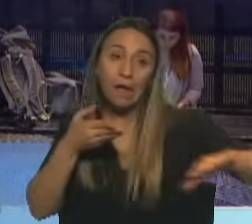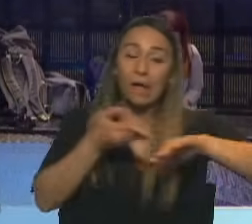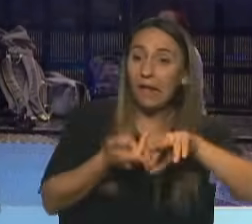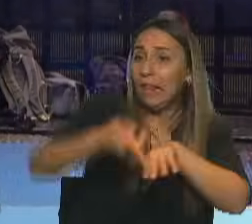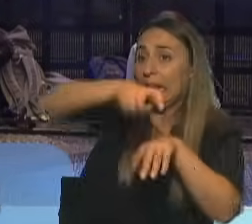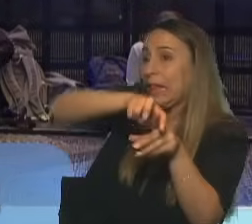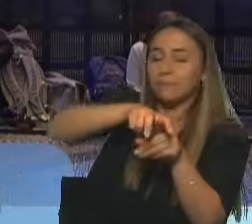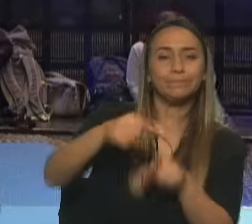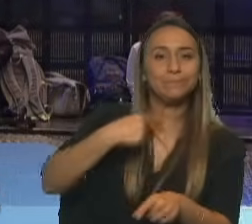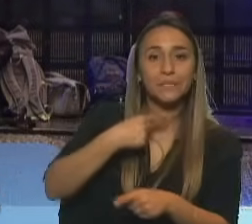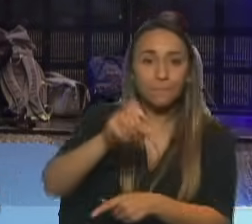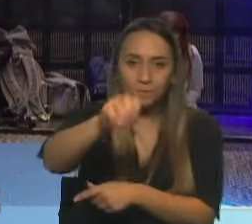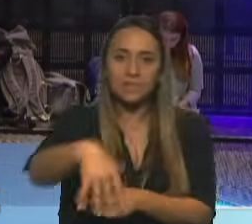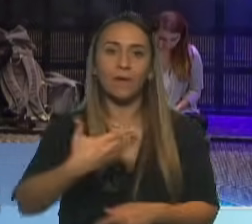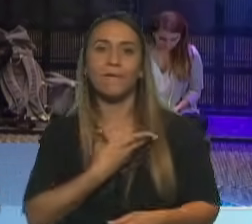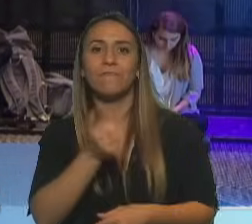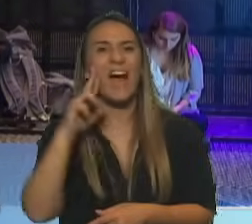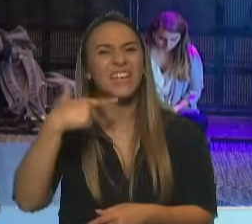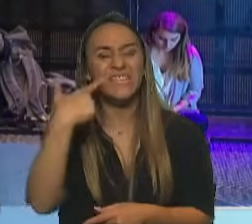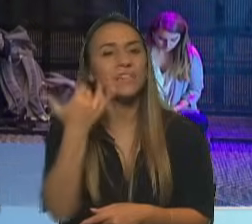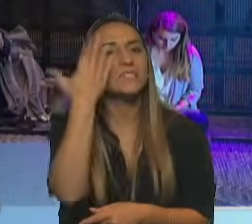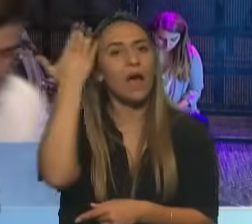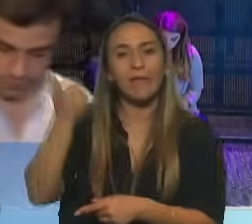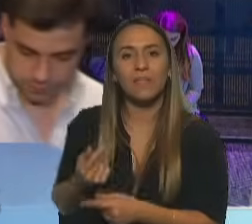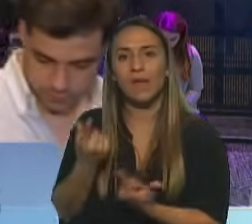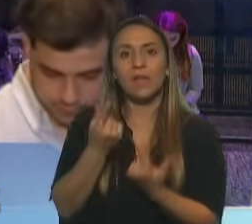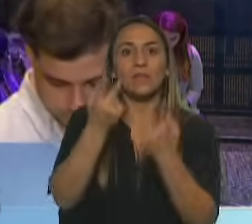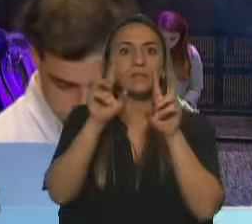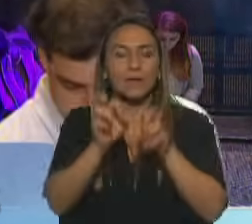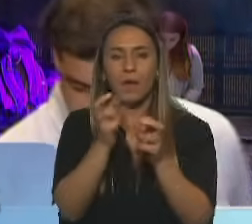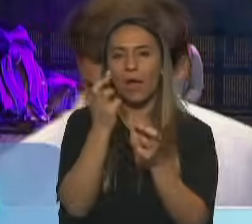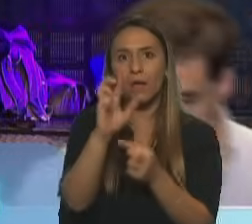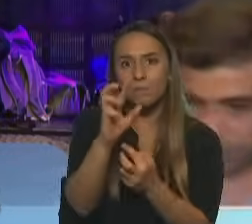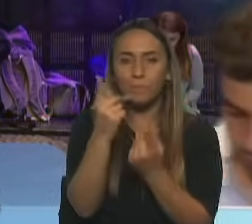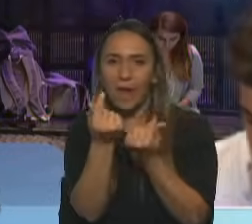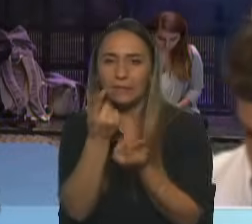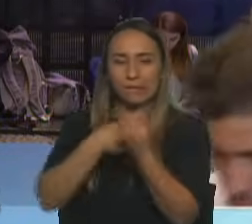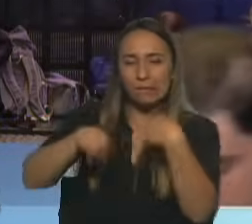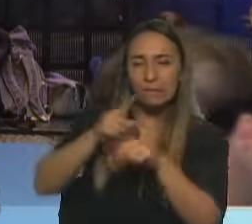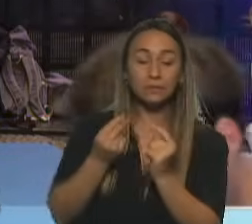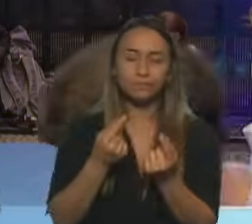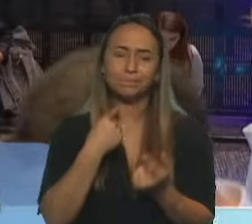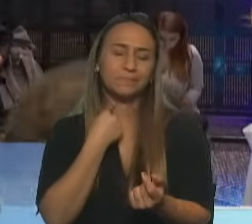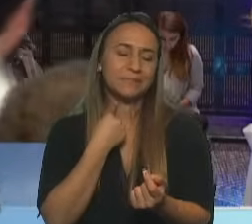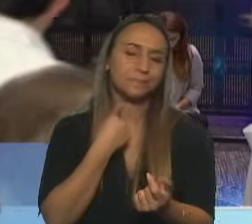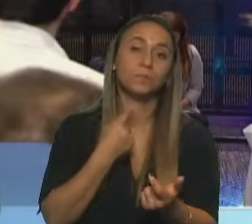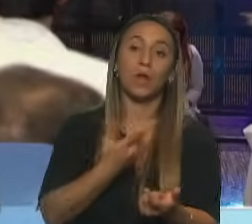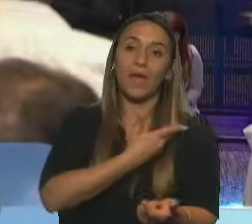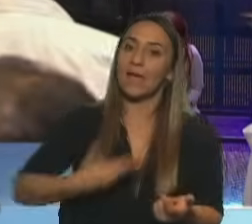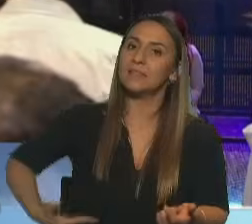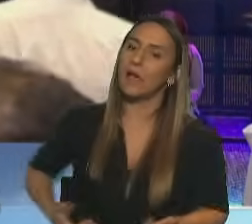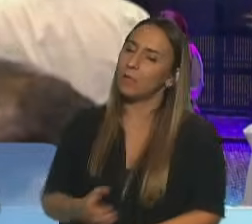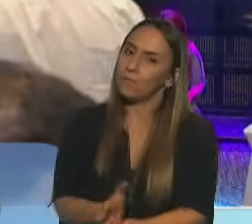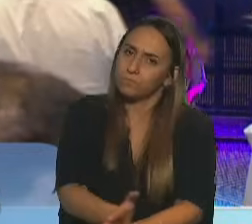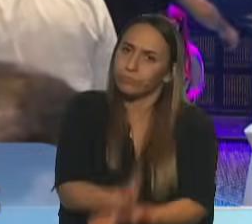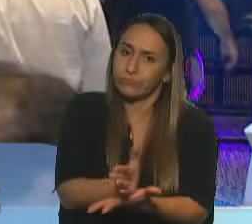recordemos, ya condenado por lavado Sí. de dinero en otras causas. Y hubo allí un estado fuerte desde lo punitivo para mandar el